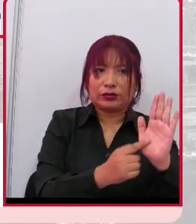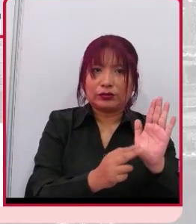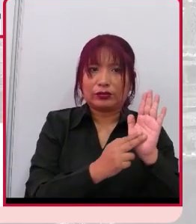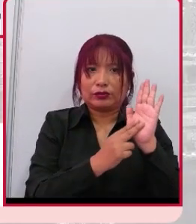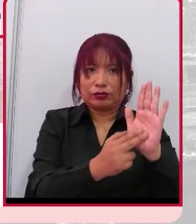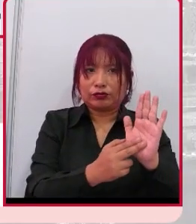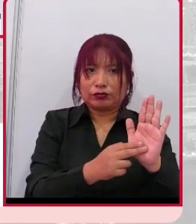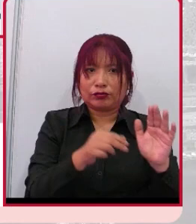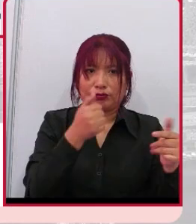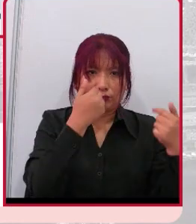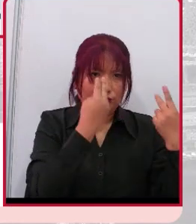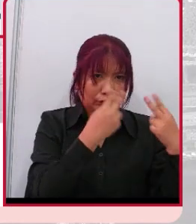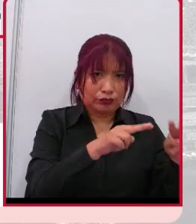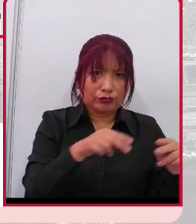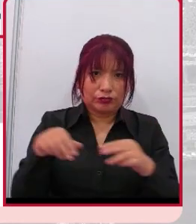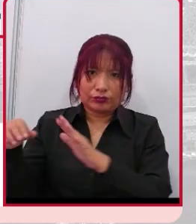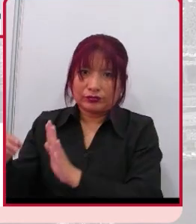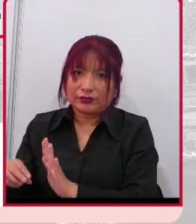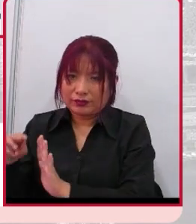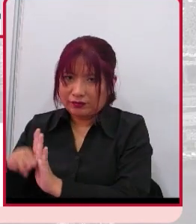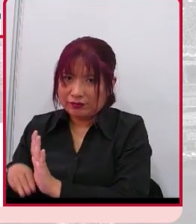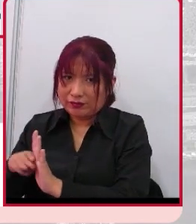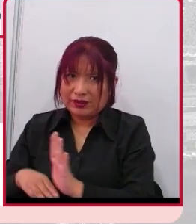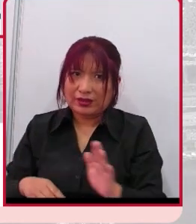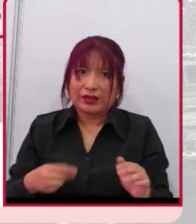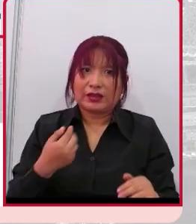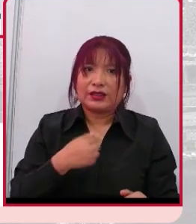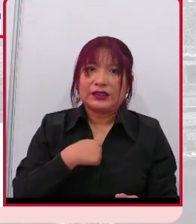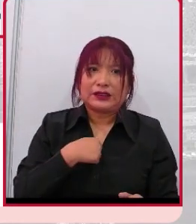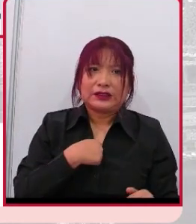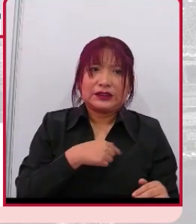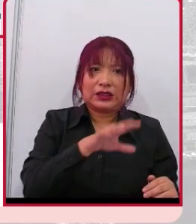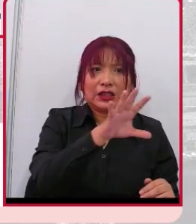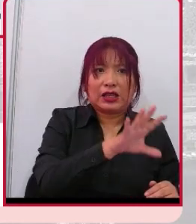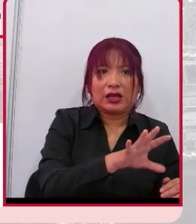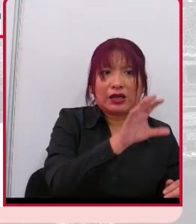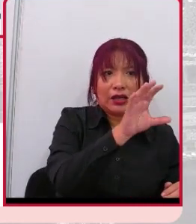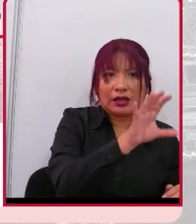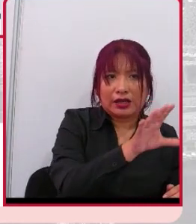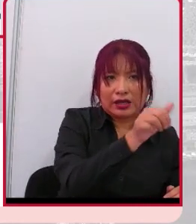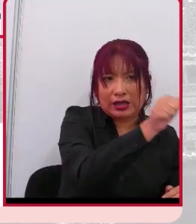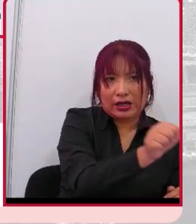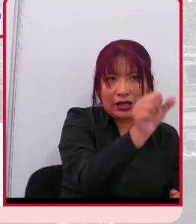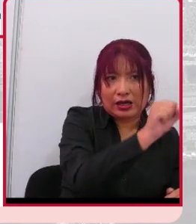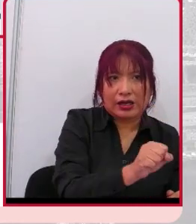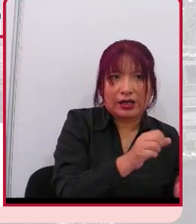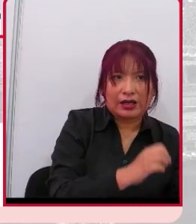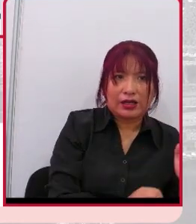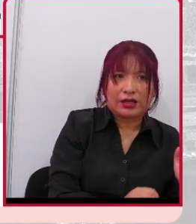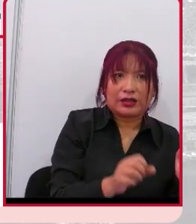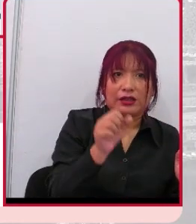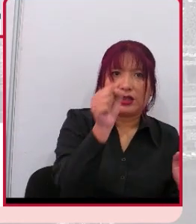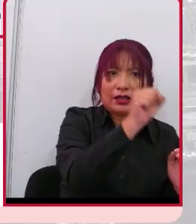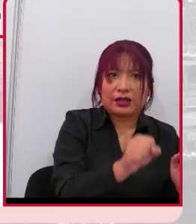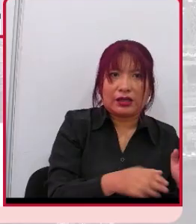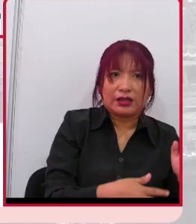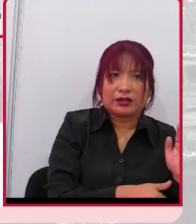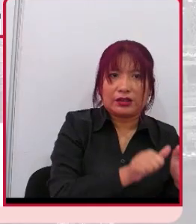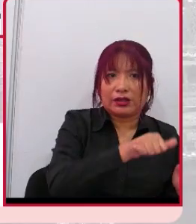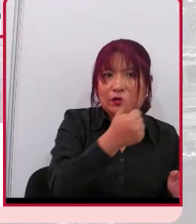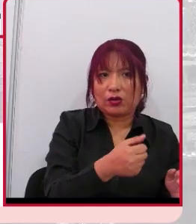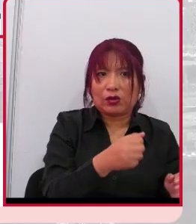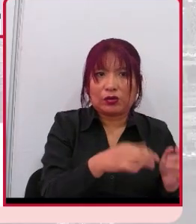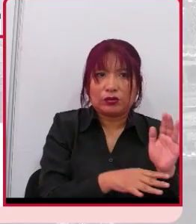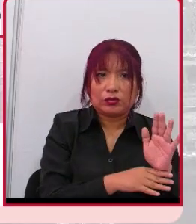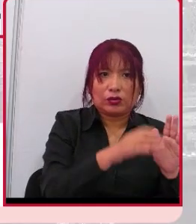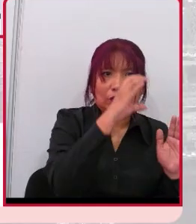Brocal normalmente tiene un contenido de arsénico de 8%. En otras unidades mineras donde he podido trabajar, es un escándalo, no se vende